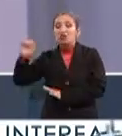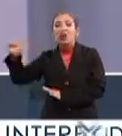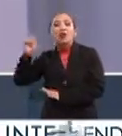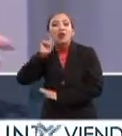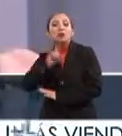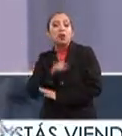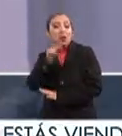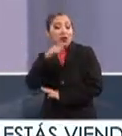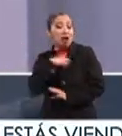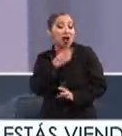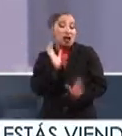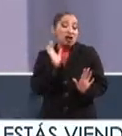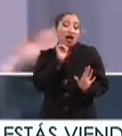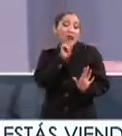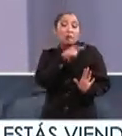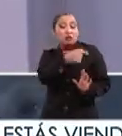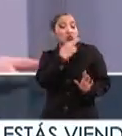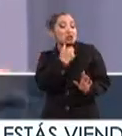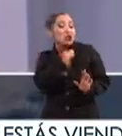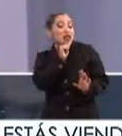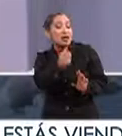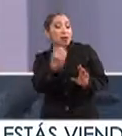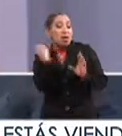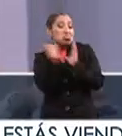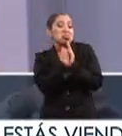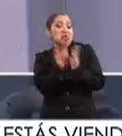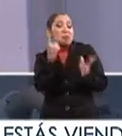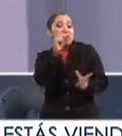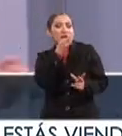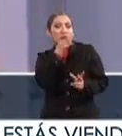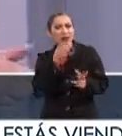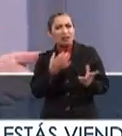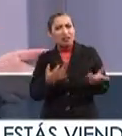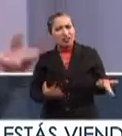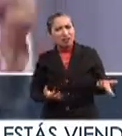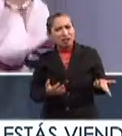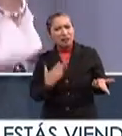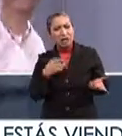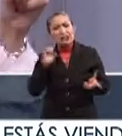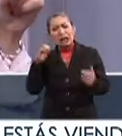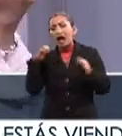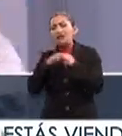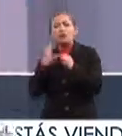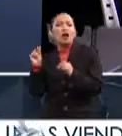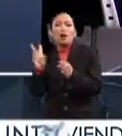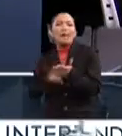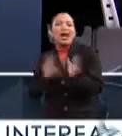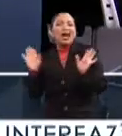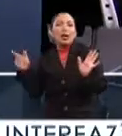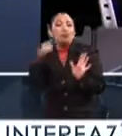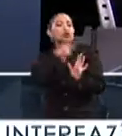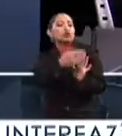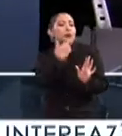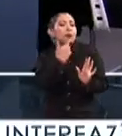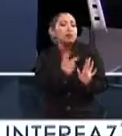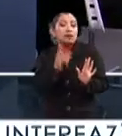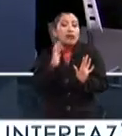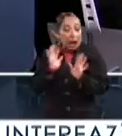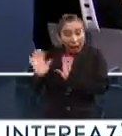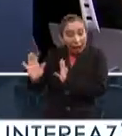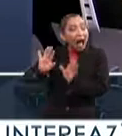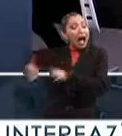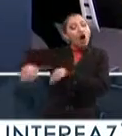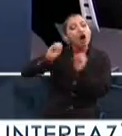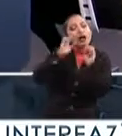yo pensé que ya no éramos nada, porque no me contestaste 20 minutos. Pues sí te engañé, pero no cuenta, porque pues tú no me contestabas. Yo pensé que ya no